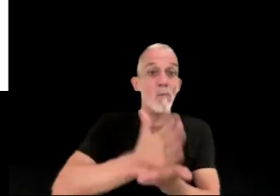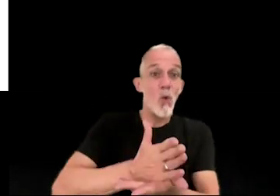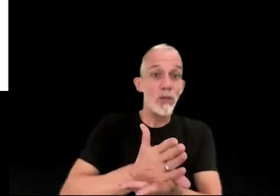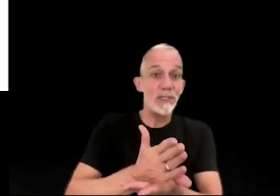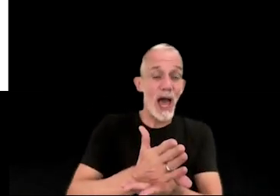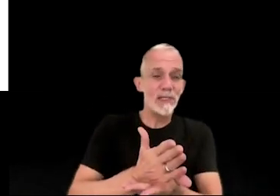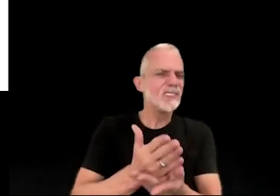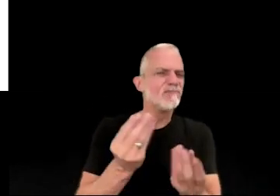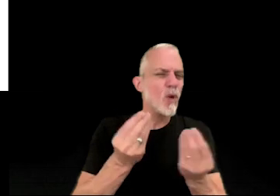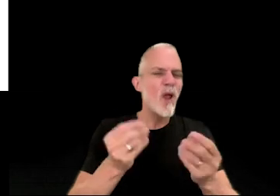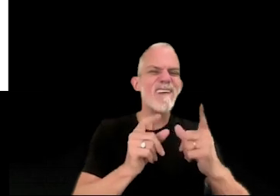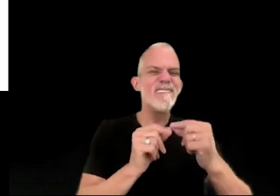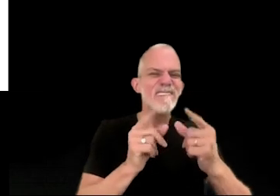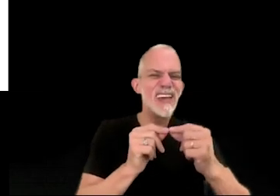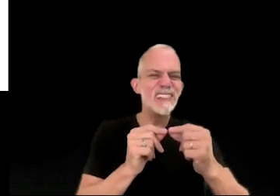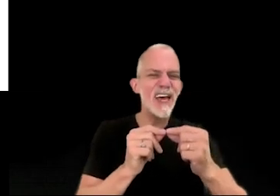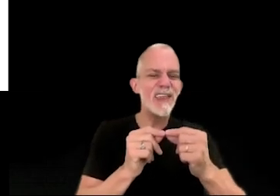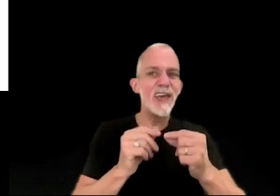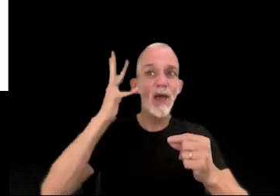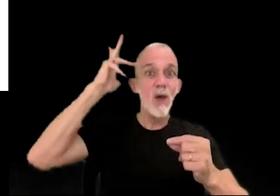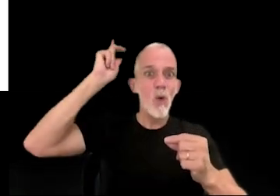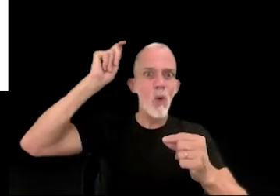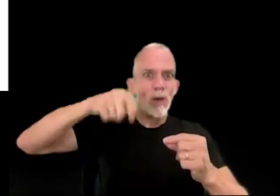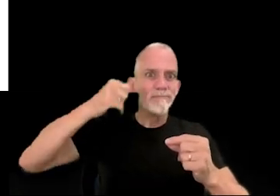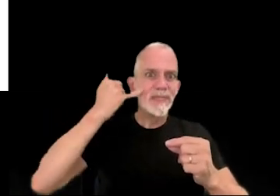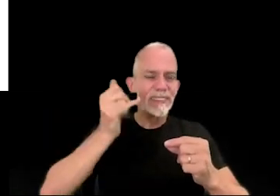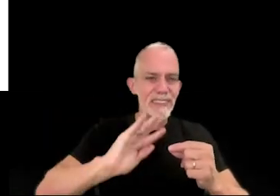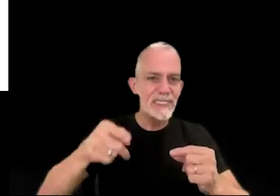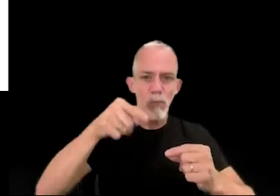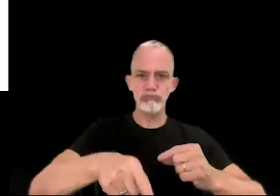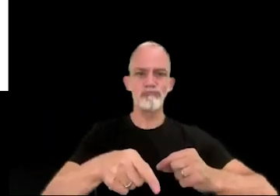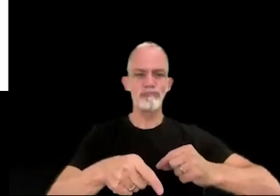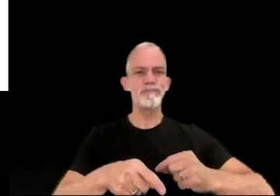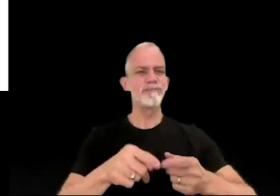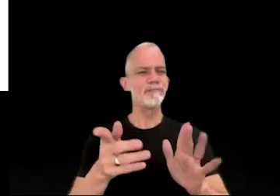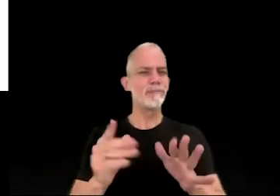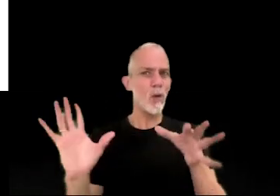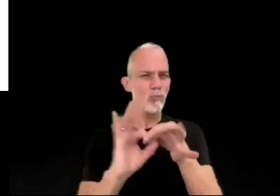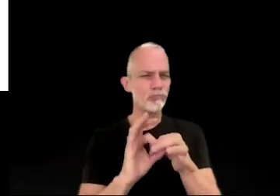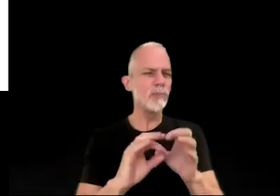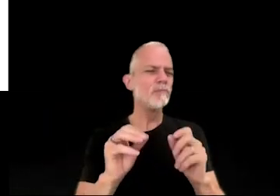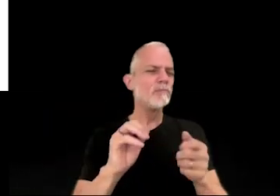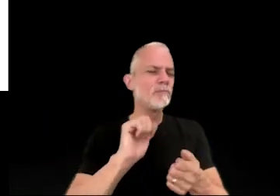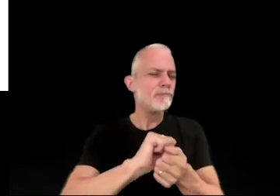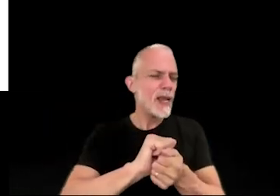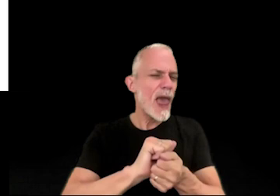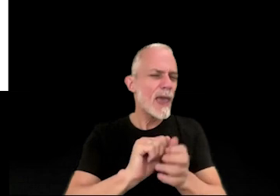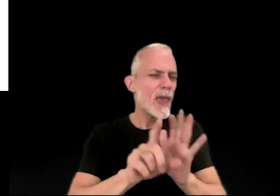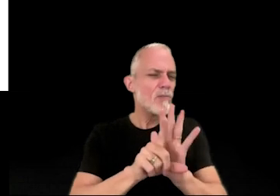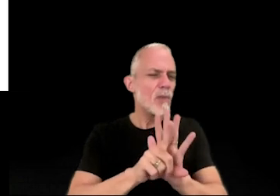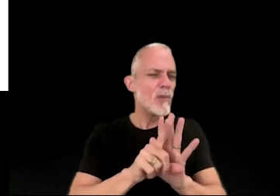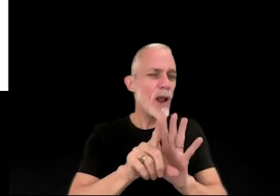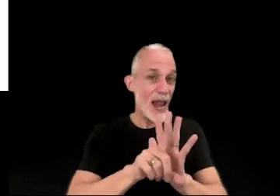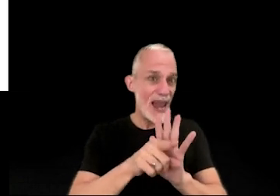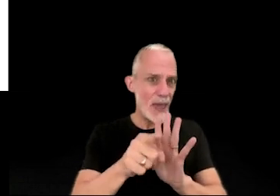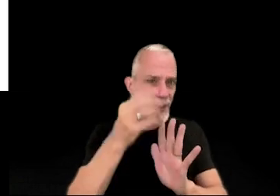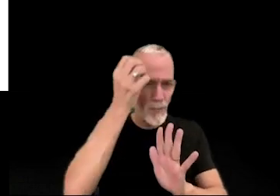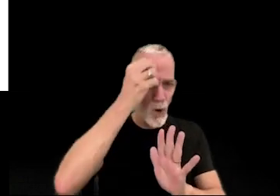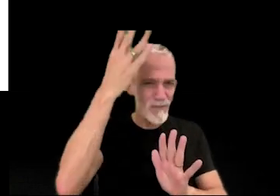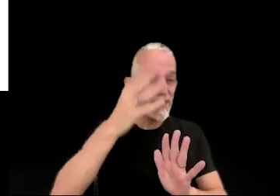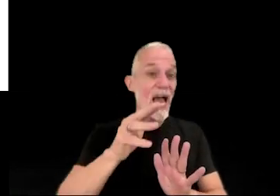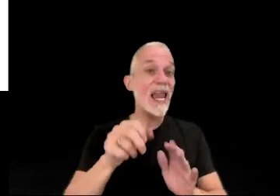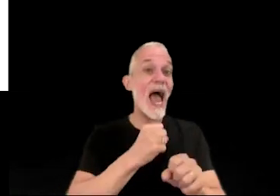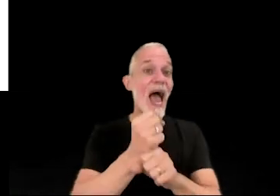la fecha de firmeza se toma a la publicación de la ley 27743 en el boletín oficial al 31/3